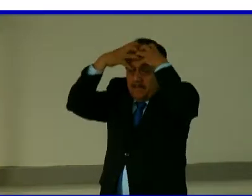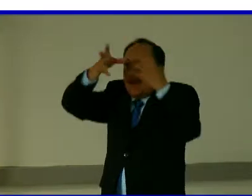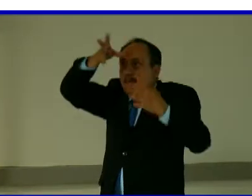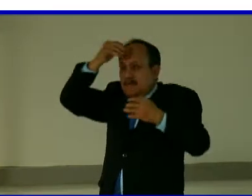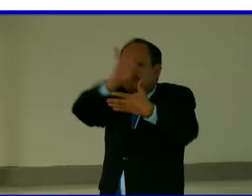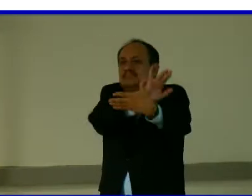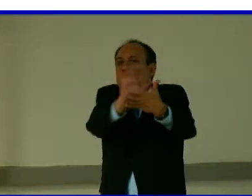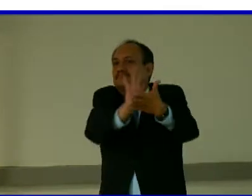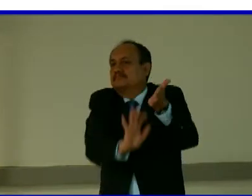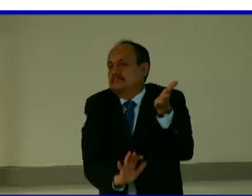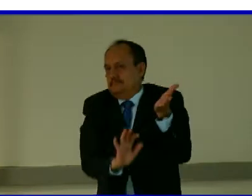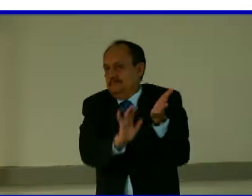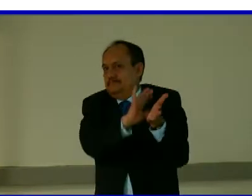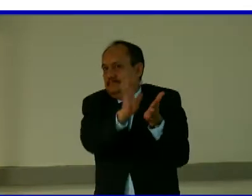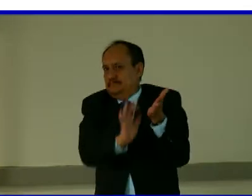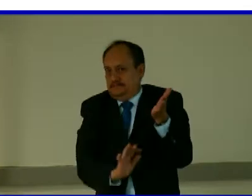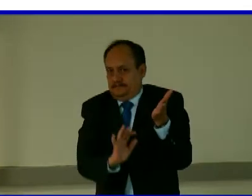leer.